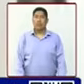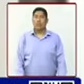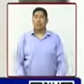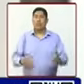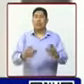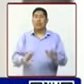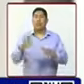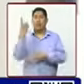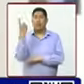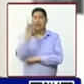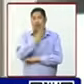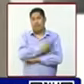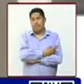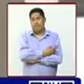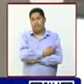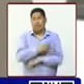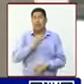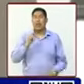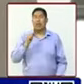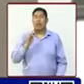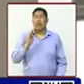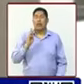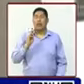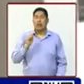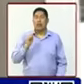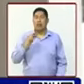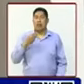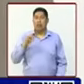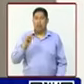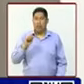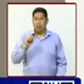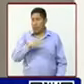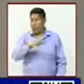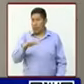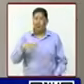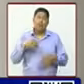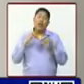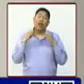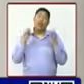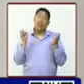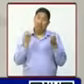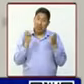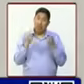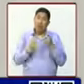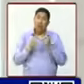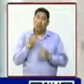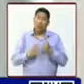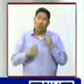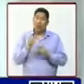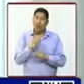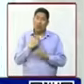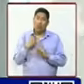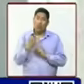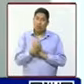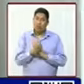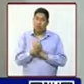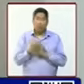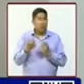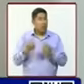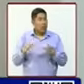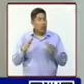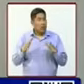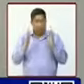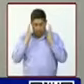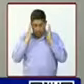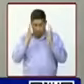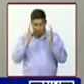Ha pasado más de 24 horas que Abraham ha sido ingresado a este hospital, a la unidad de emergencias. Vamos a averiguar cuál es el estado y si ya está